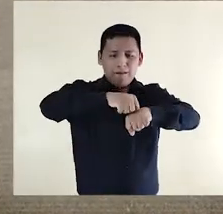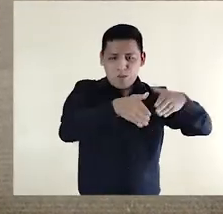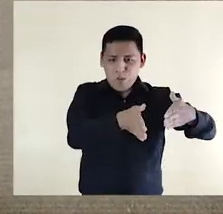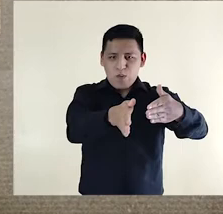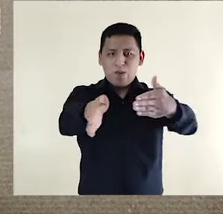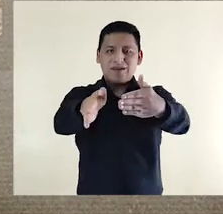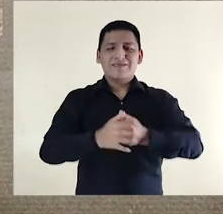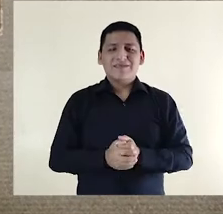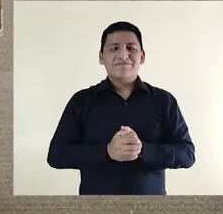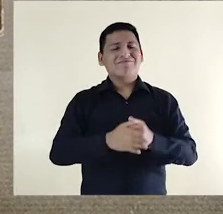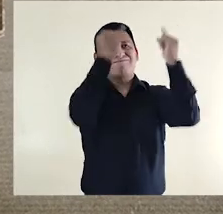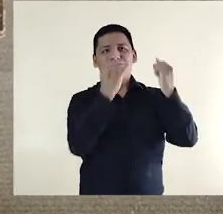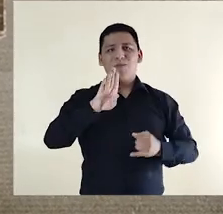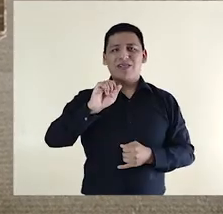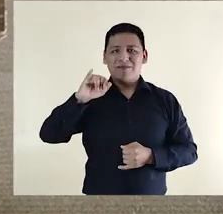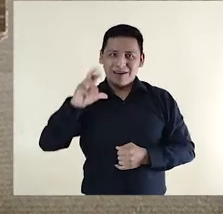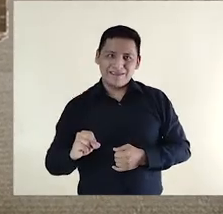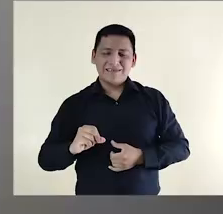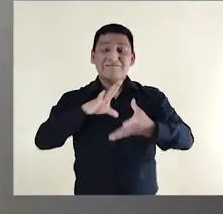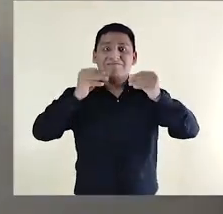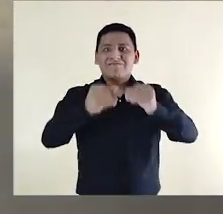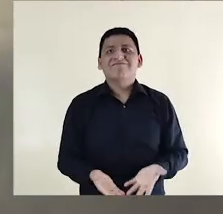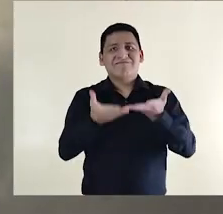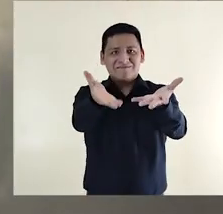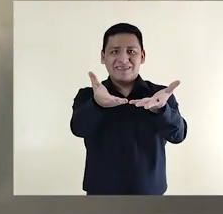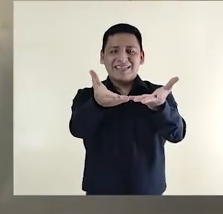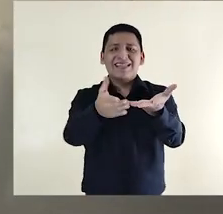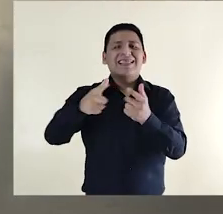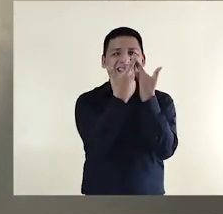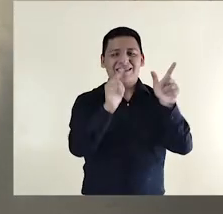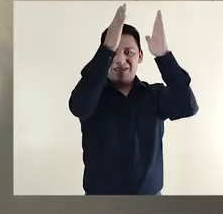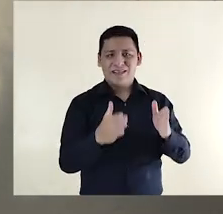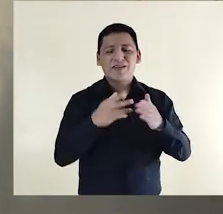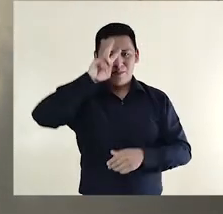el empedrado de sus calles. El Monumento a Bolívar, patrimonio y deuda